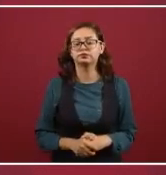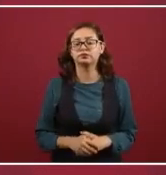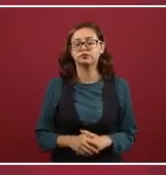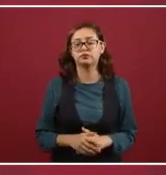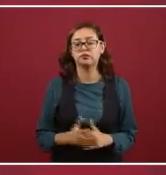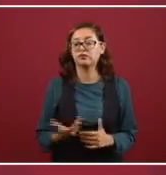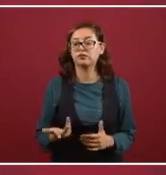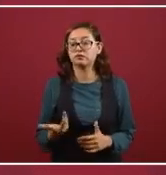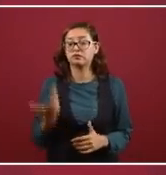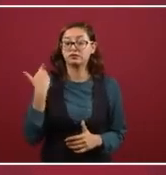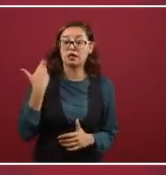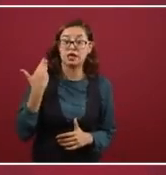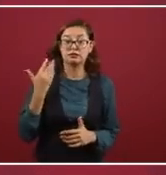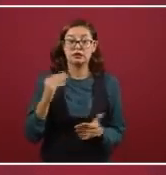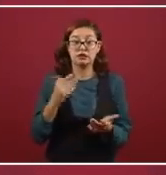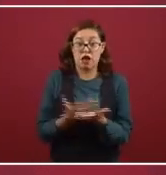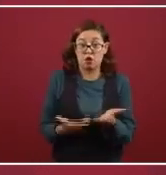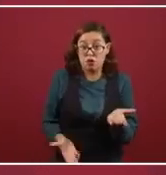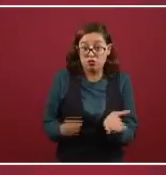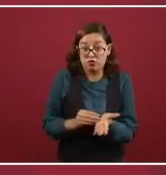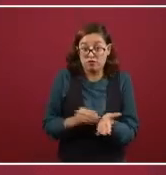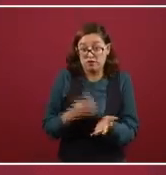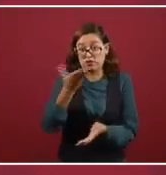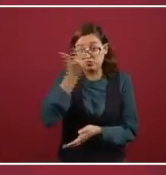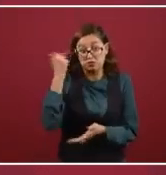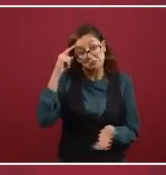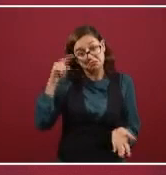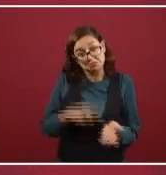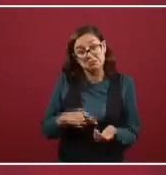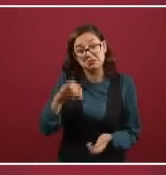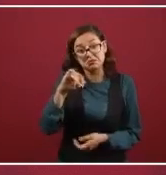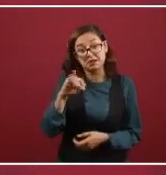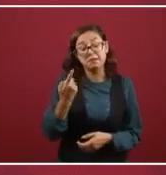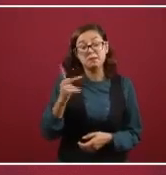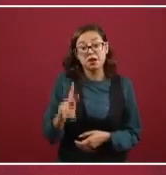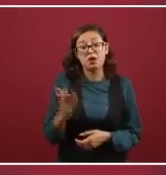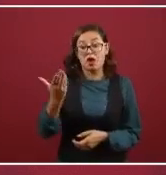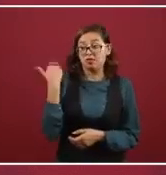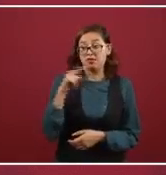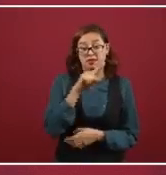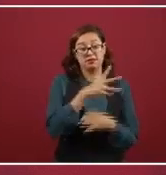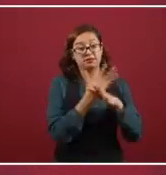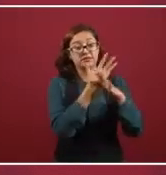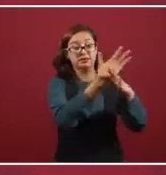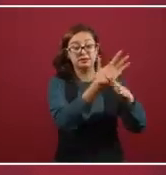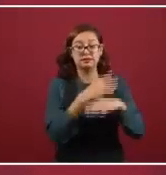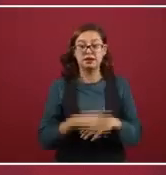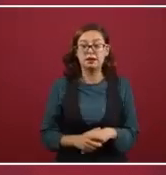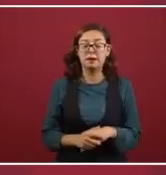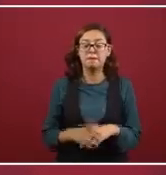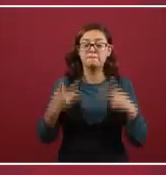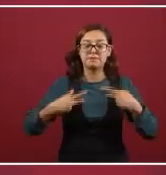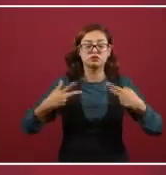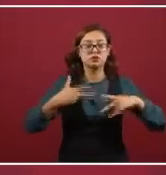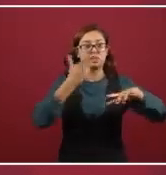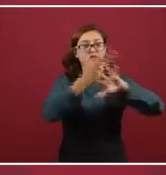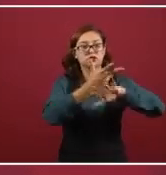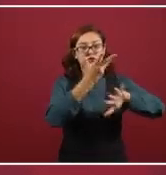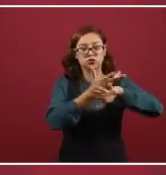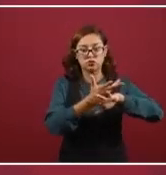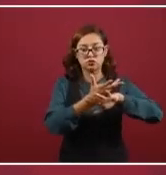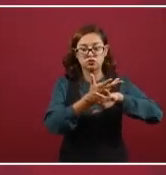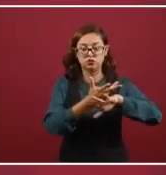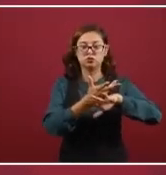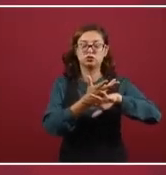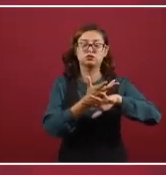no sé si en ese momento lo mantenga, yo creo que sí, que el principal riesgo para ciudadanos norteamericanos y ciudadanos,